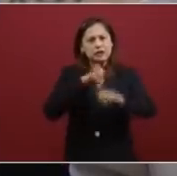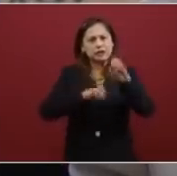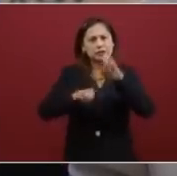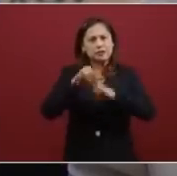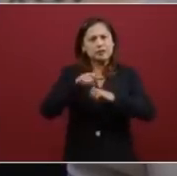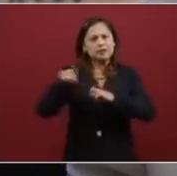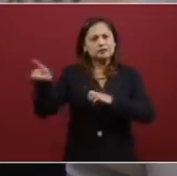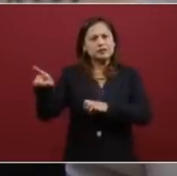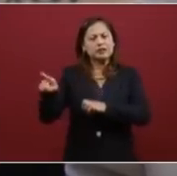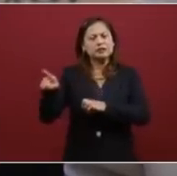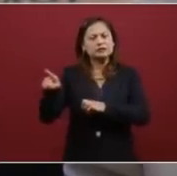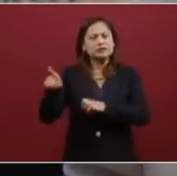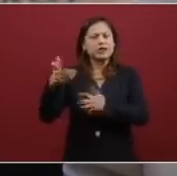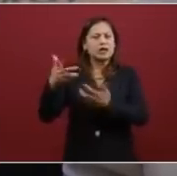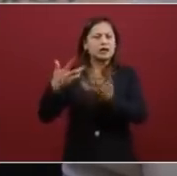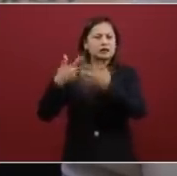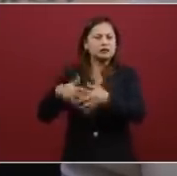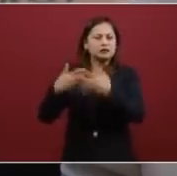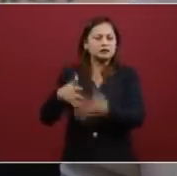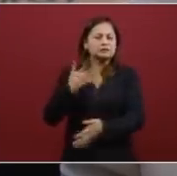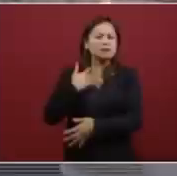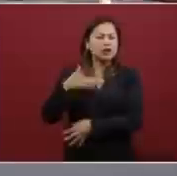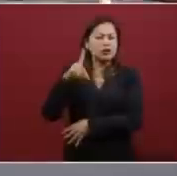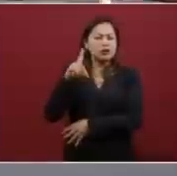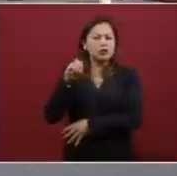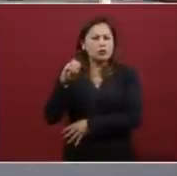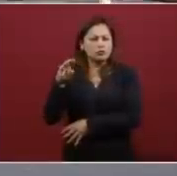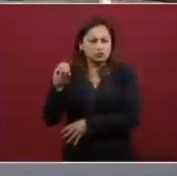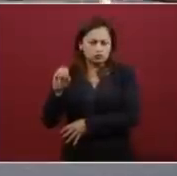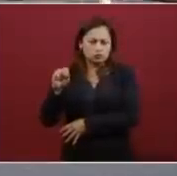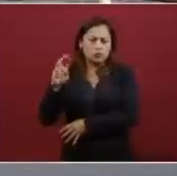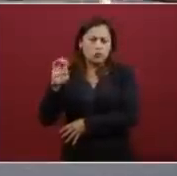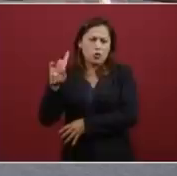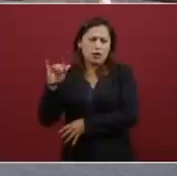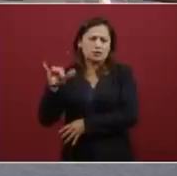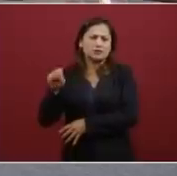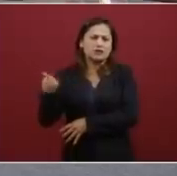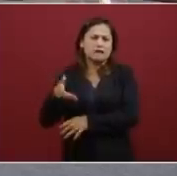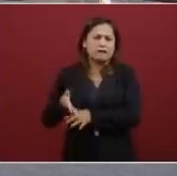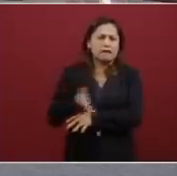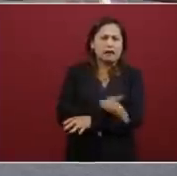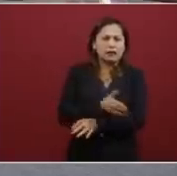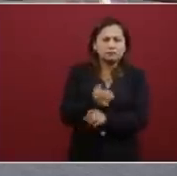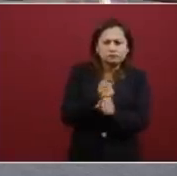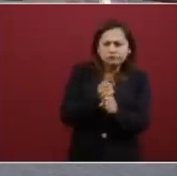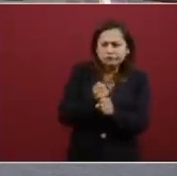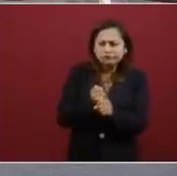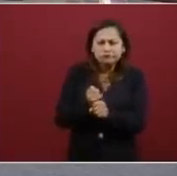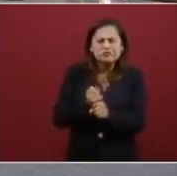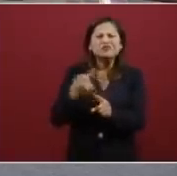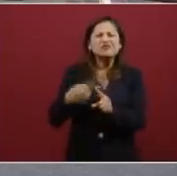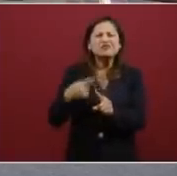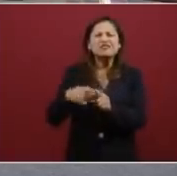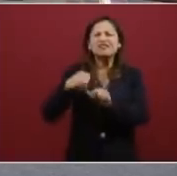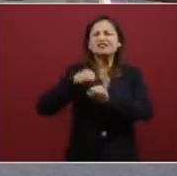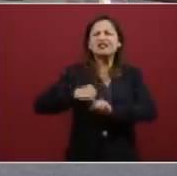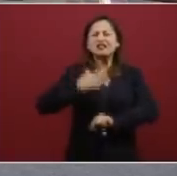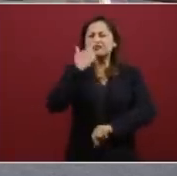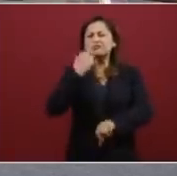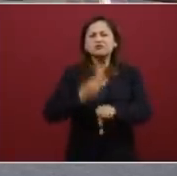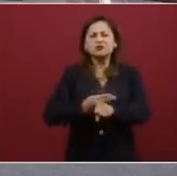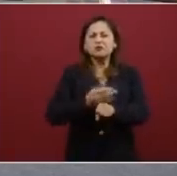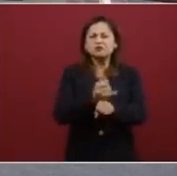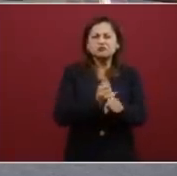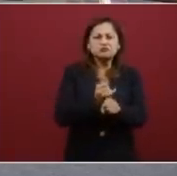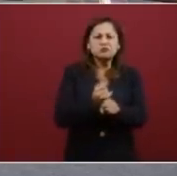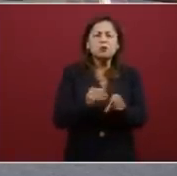Bocas no participaron en actos de corrupción con base en un estudio. ¿Quién hizo ese estudio y con base a